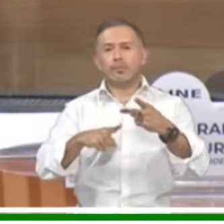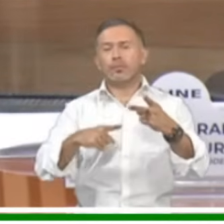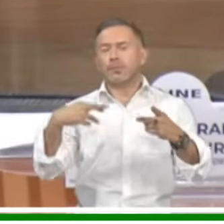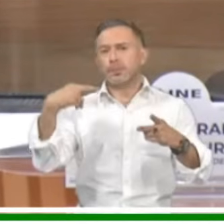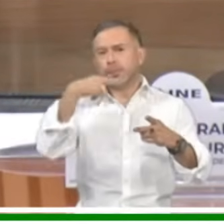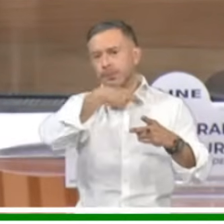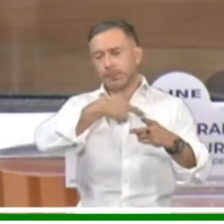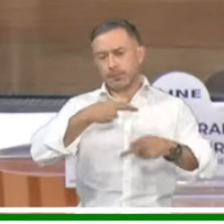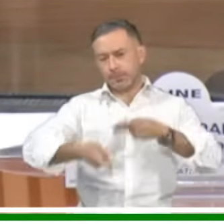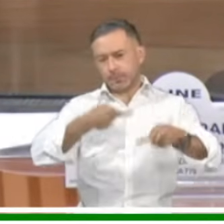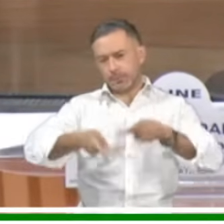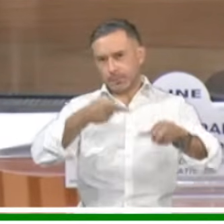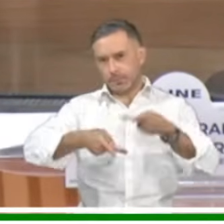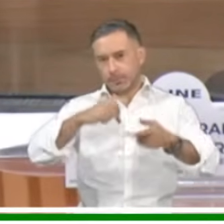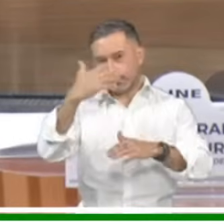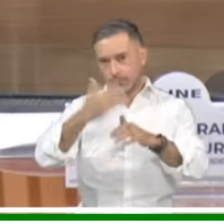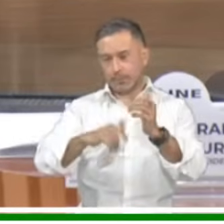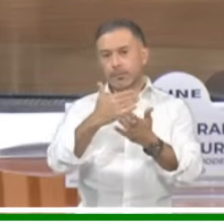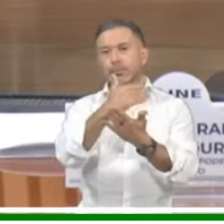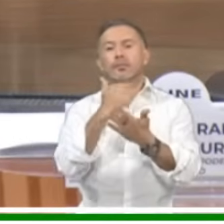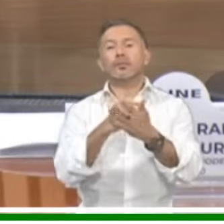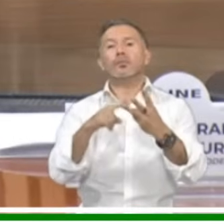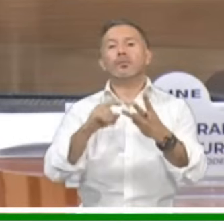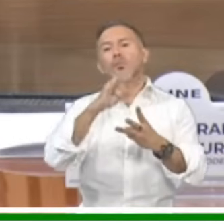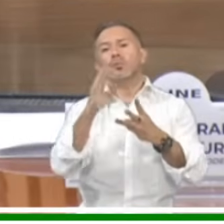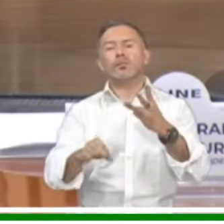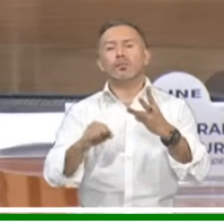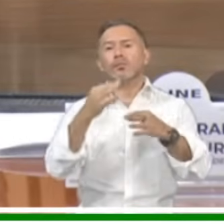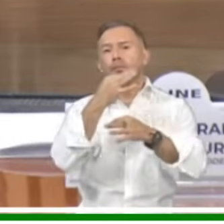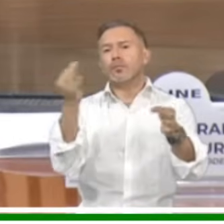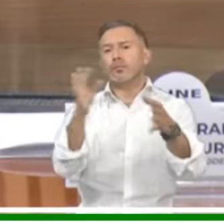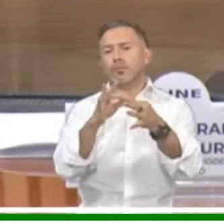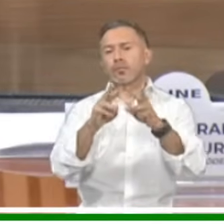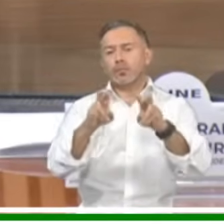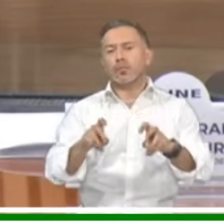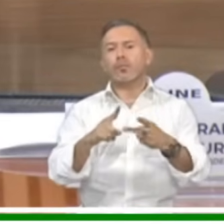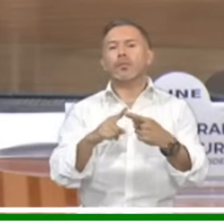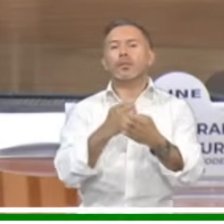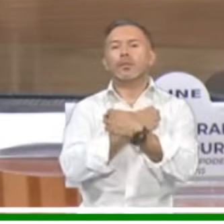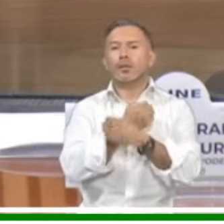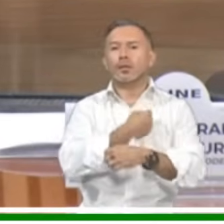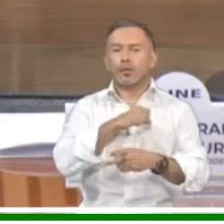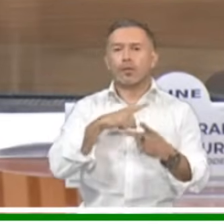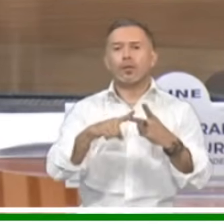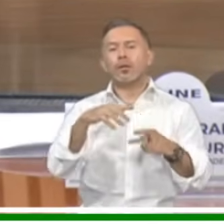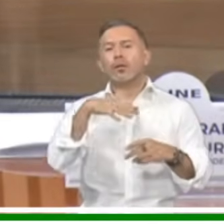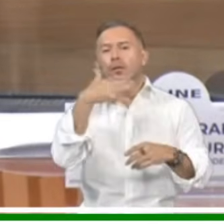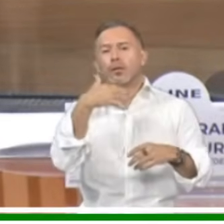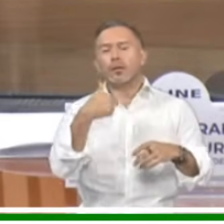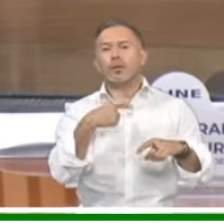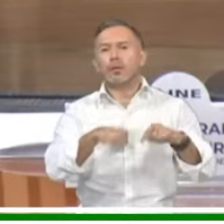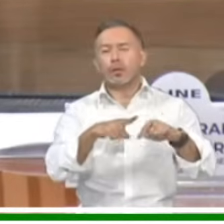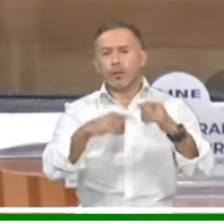y por último, un mensaje final sobre los siguientes temas: educación y salud, transparencia y combate a la corrupción,